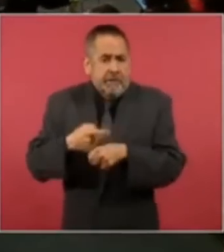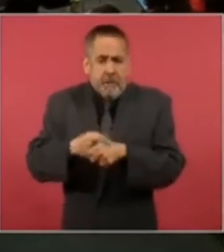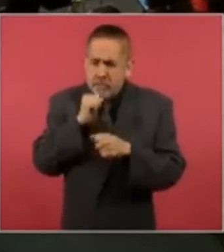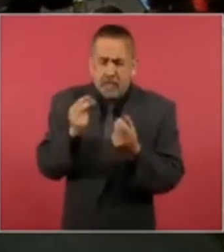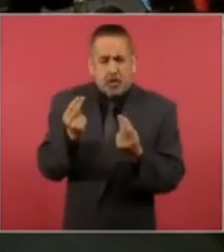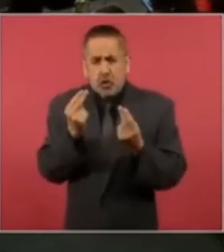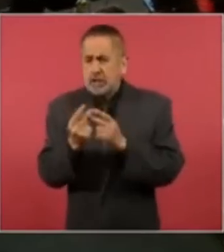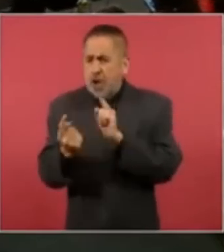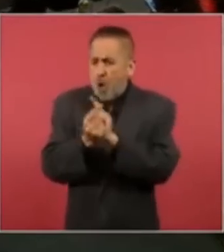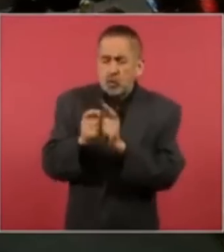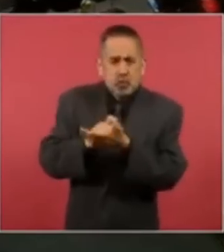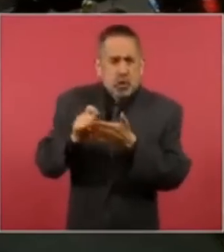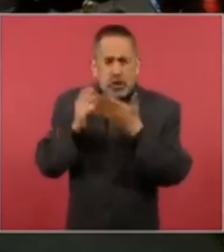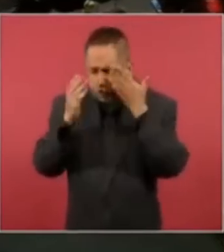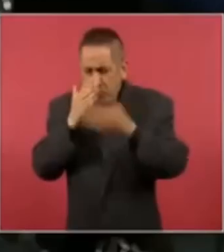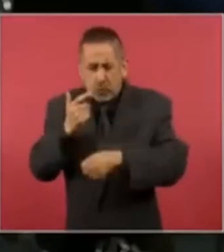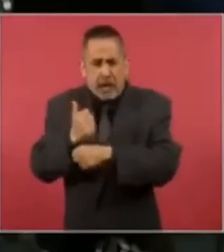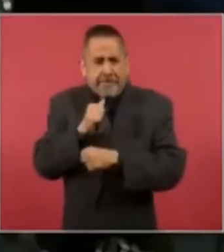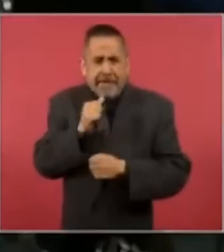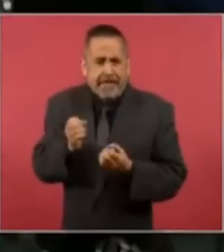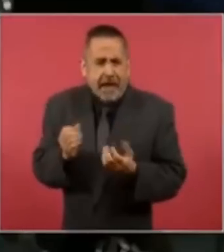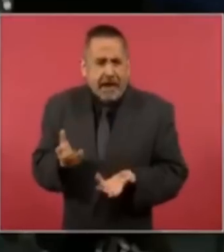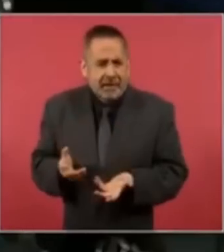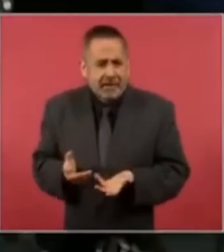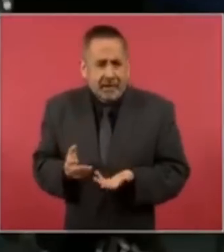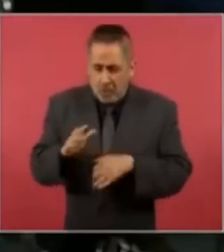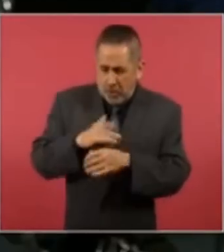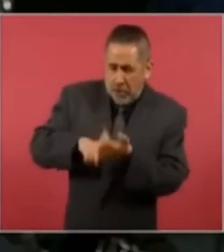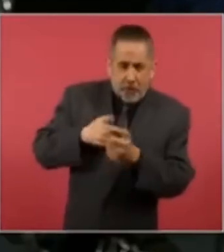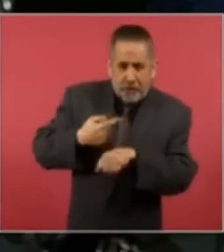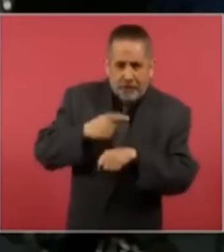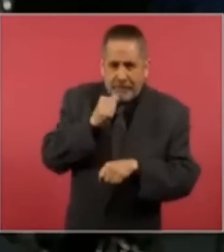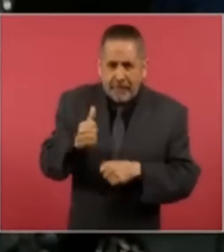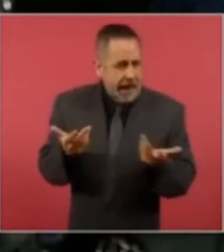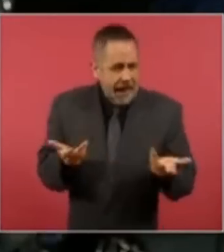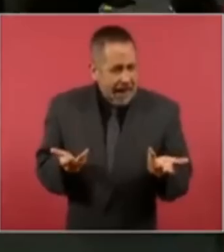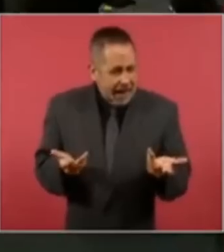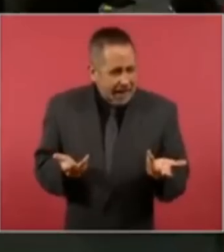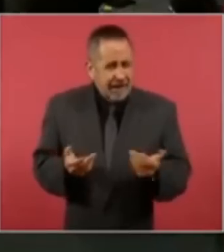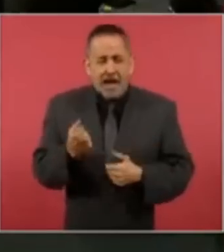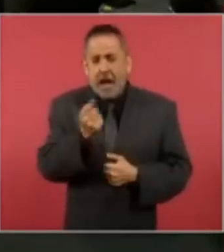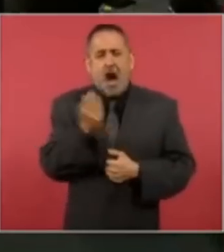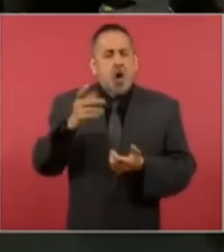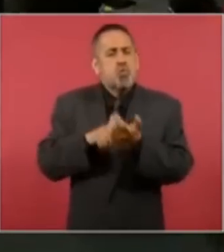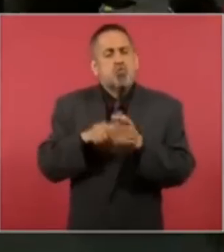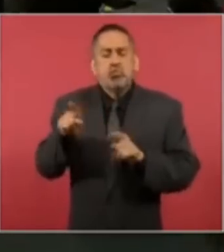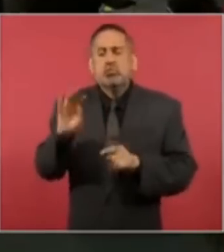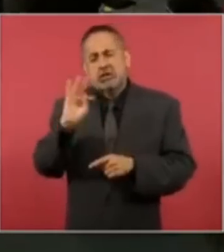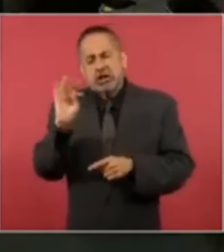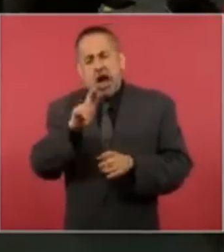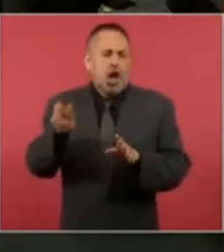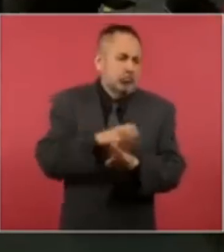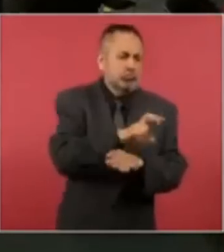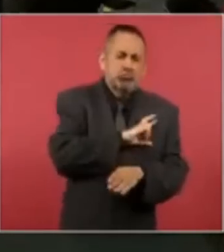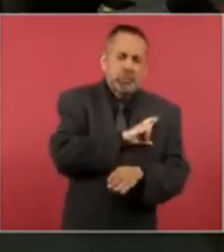médica, consultas, estudios de diagnóstico, porque no se enfermaron. Hay quienes, desde luego, pueden estarlo haciendo en el